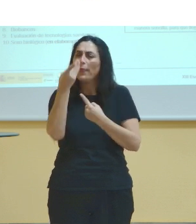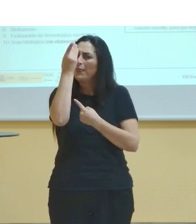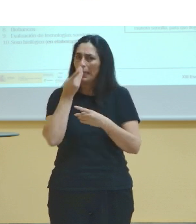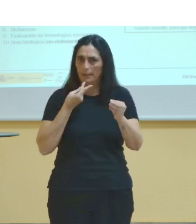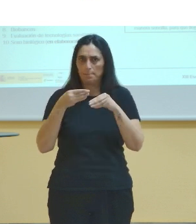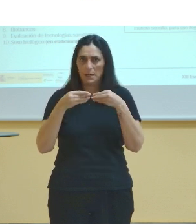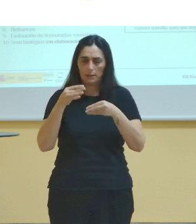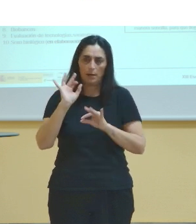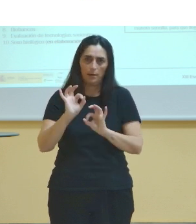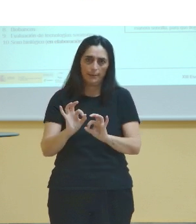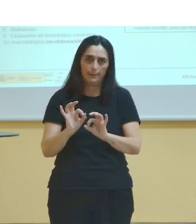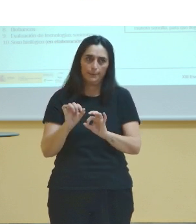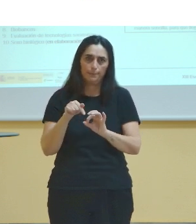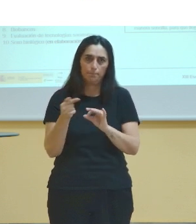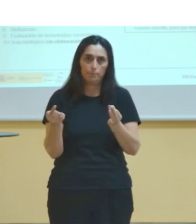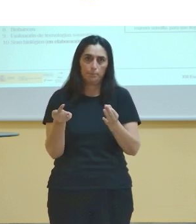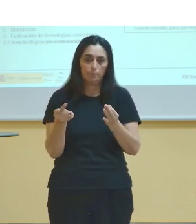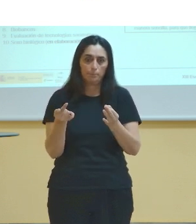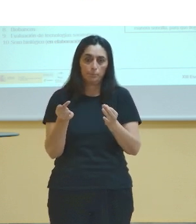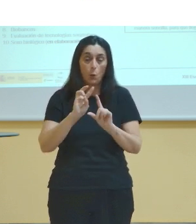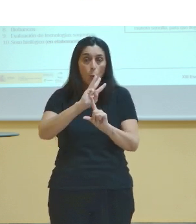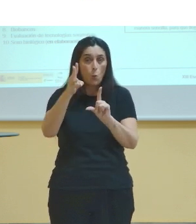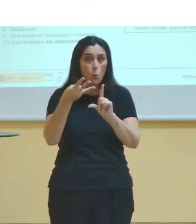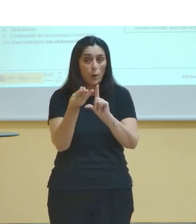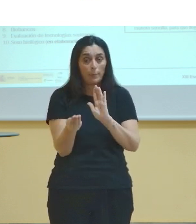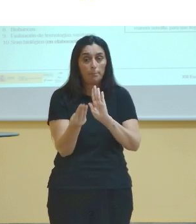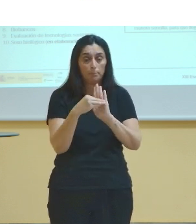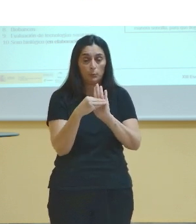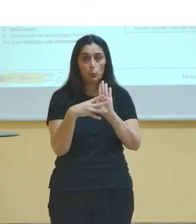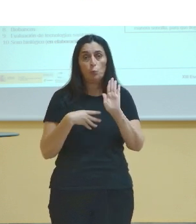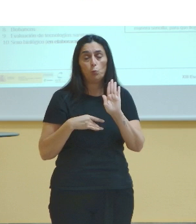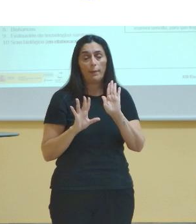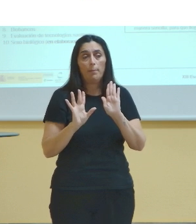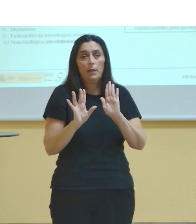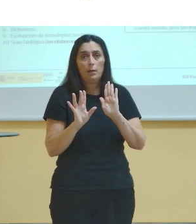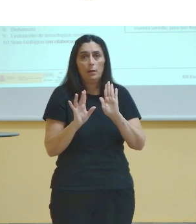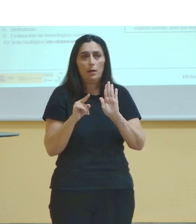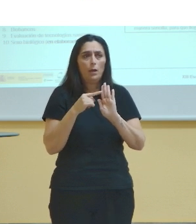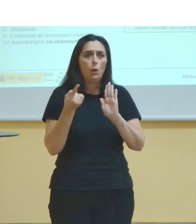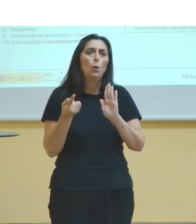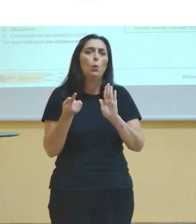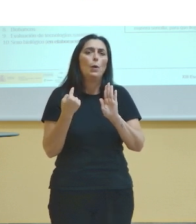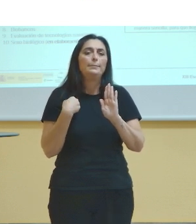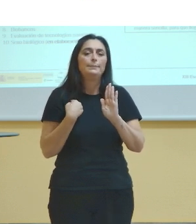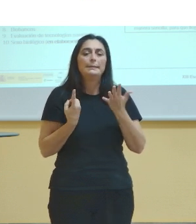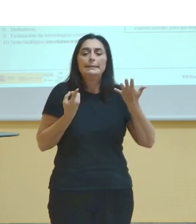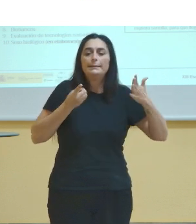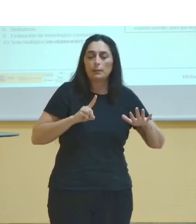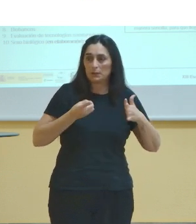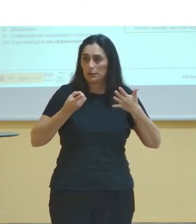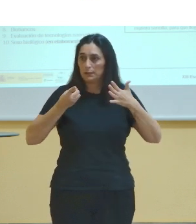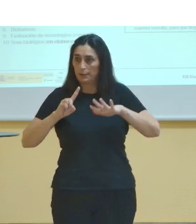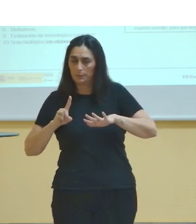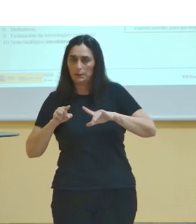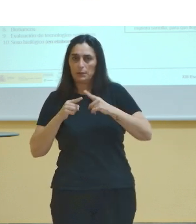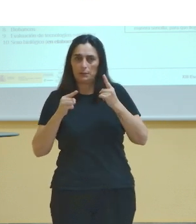digitales que están disponibles en nuestra página web, pero cada vez que, bueno, los editamos semestralmente, y